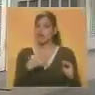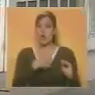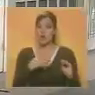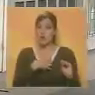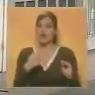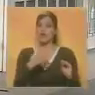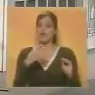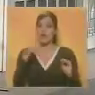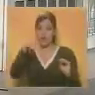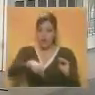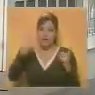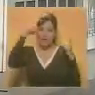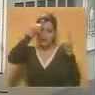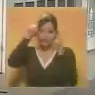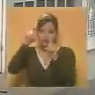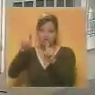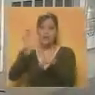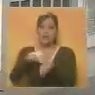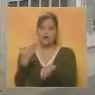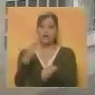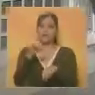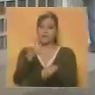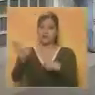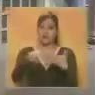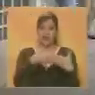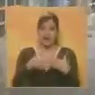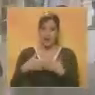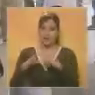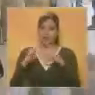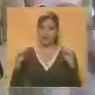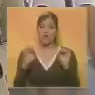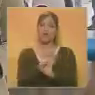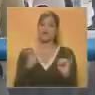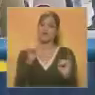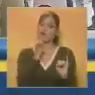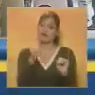dar clases el día de hoy debido a que la facultad se encontraba cerrada. La información